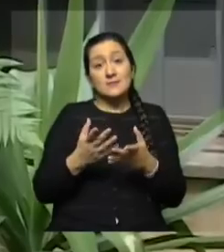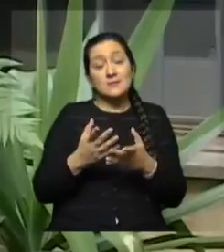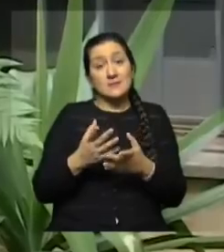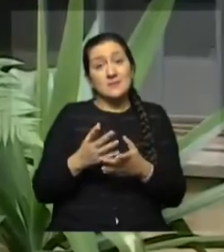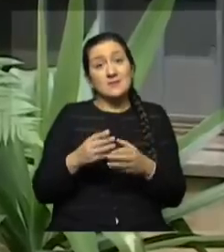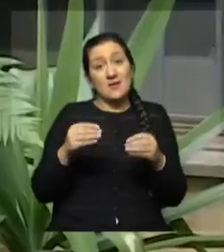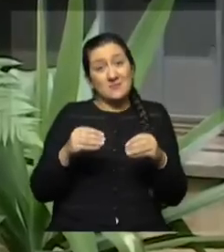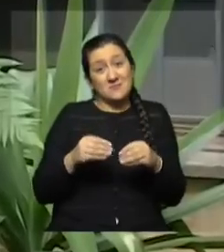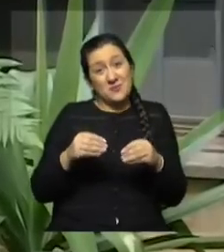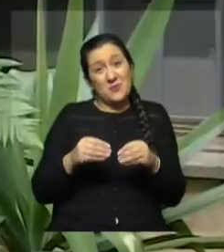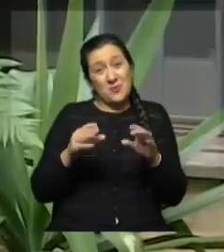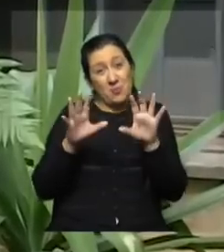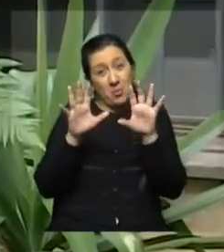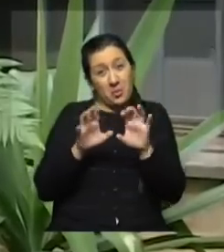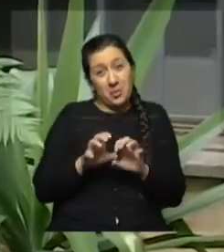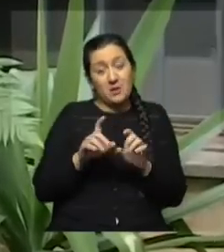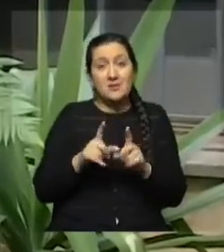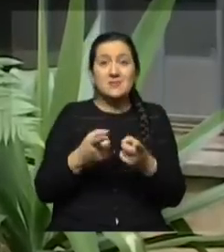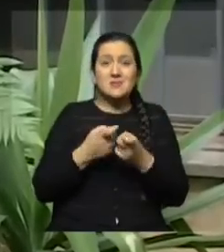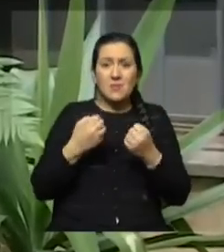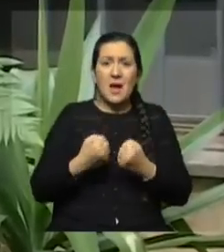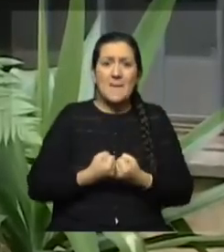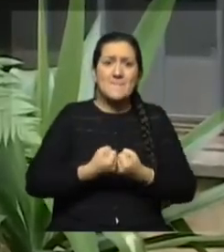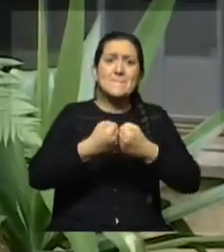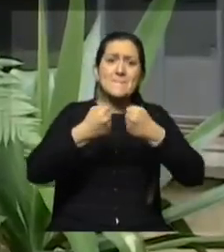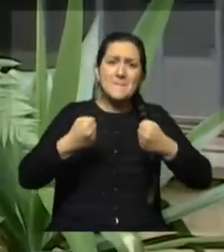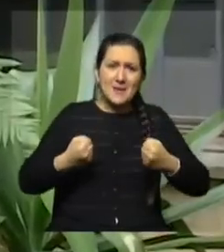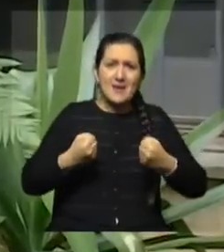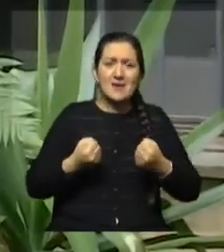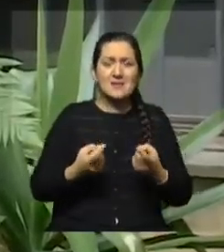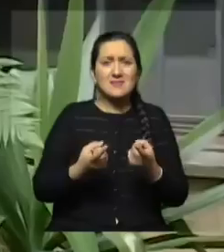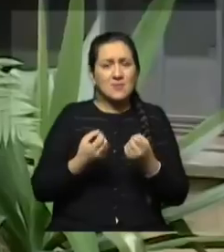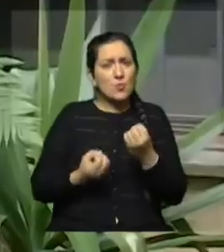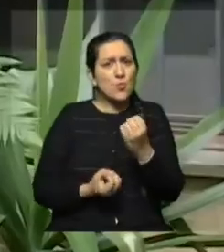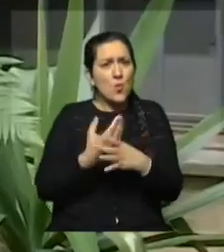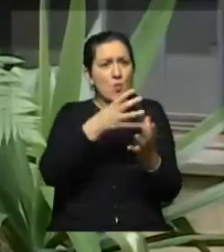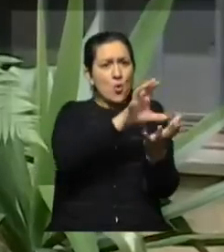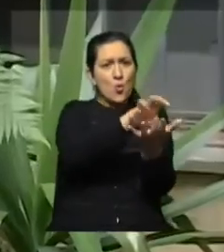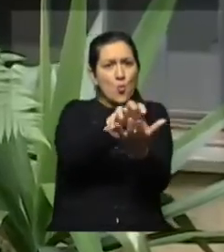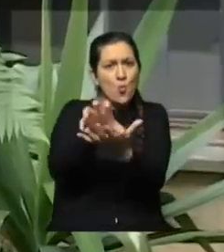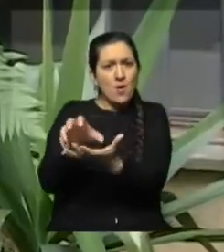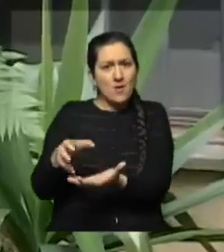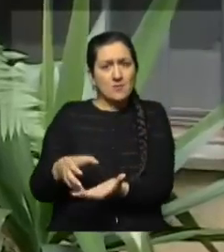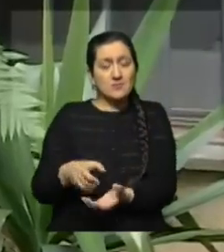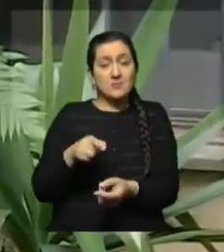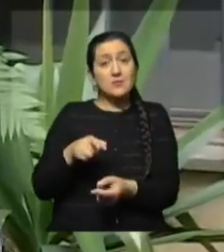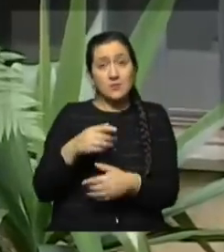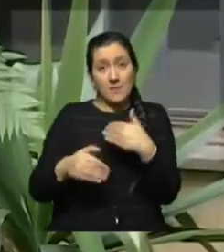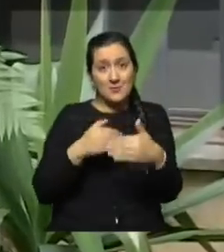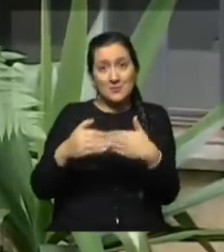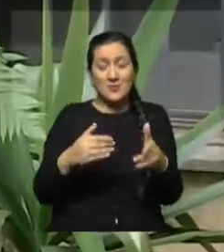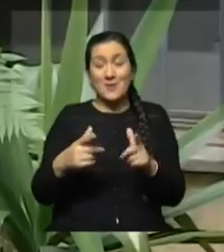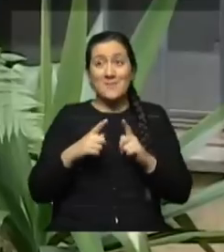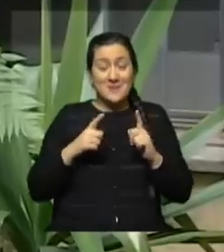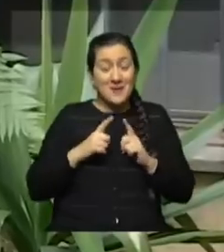contiene es necesario ampliar es necesario tener este nuevo espacio así que bueno Esto está en proceso Esperamos